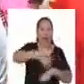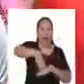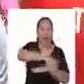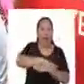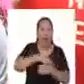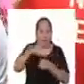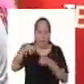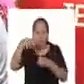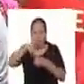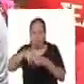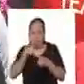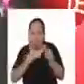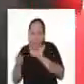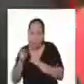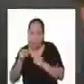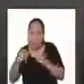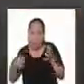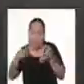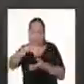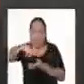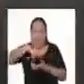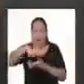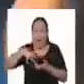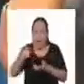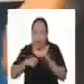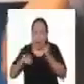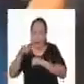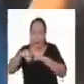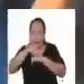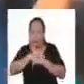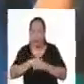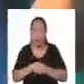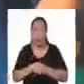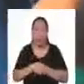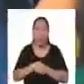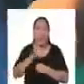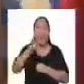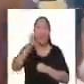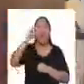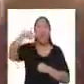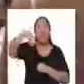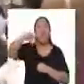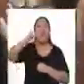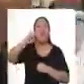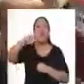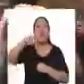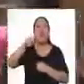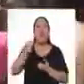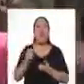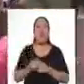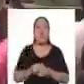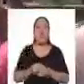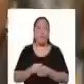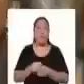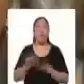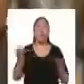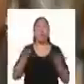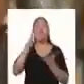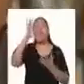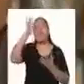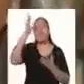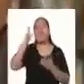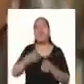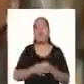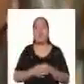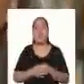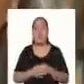combinados, por ejemplo, si, quizás recuerdes, pero se inventaron en las carretillas de